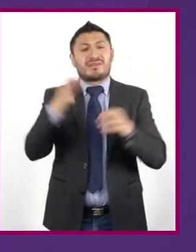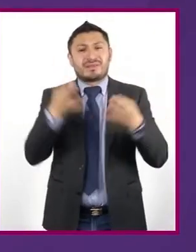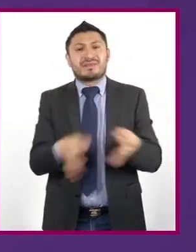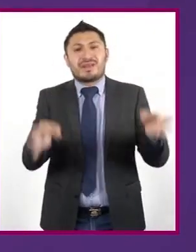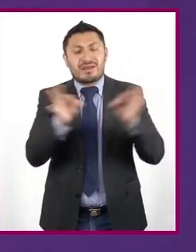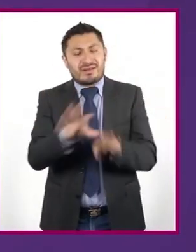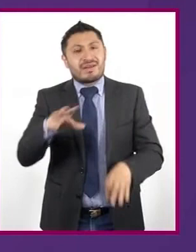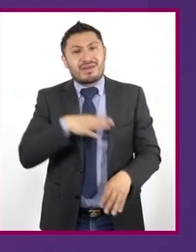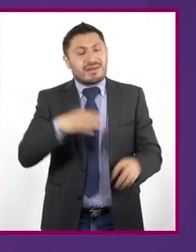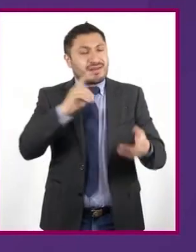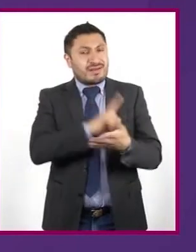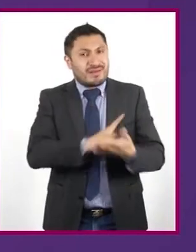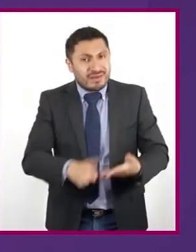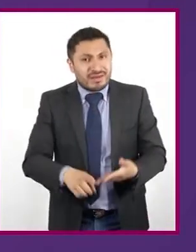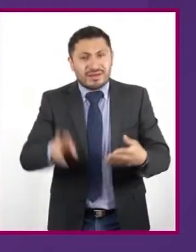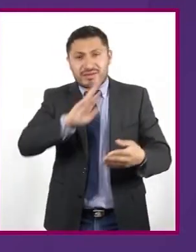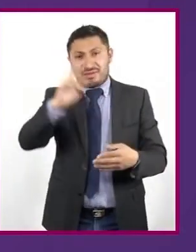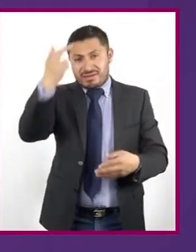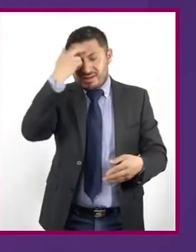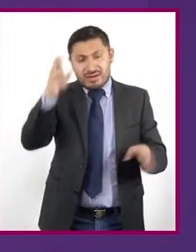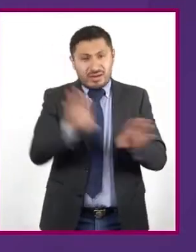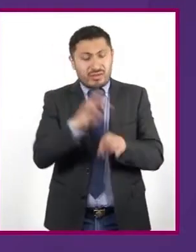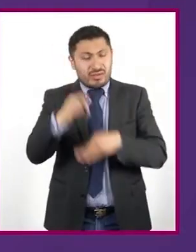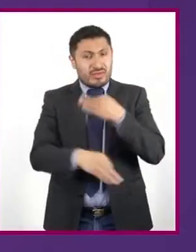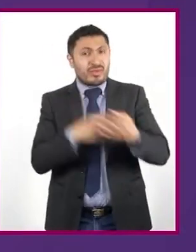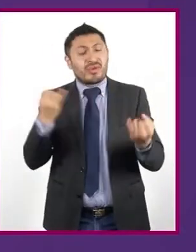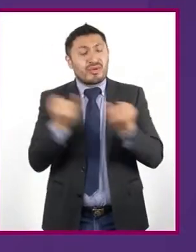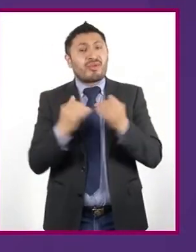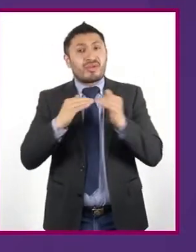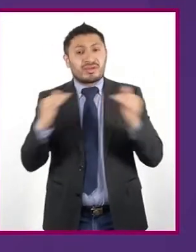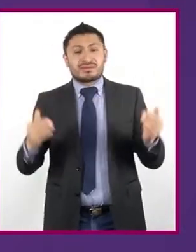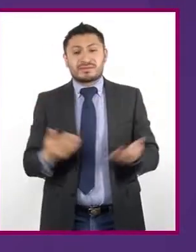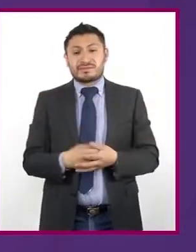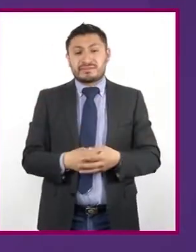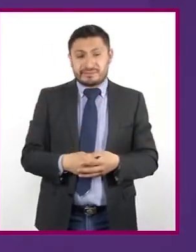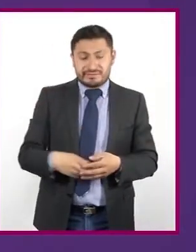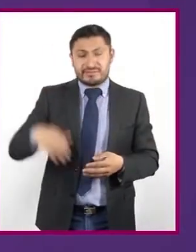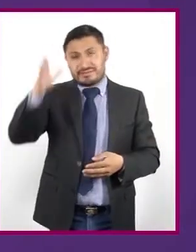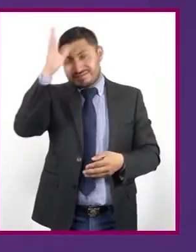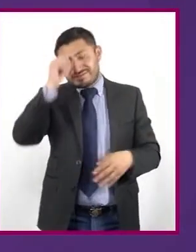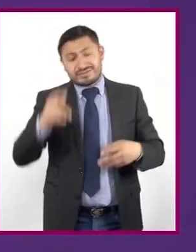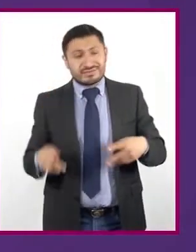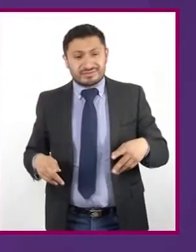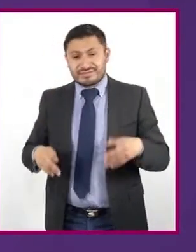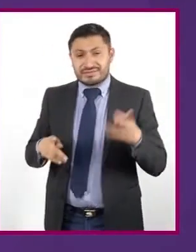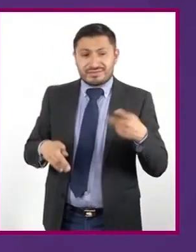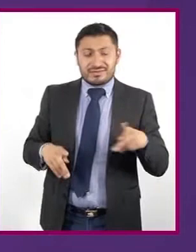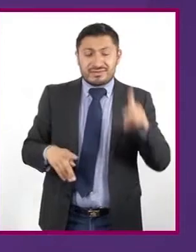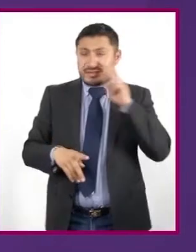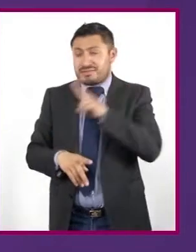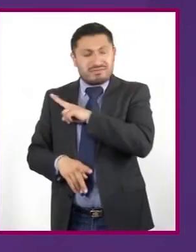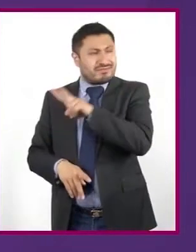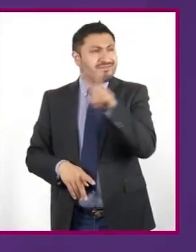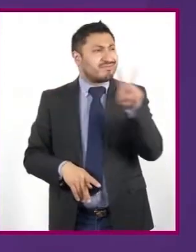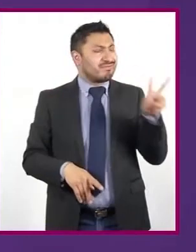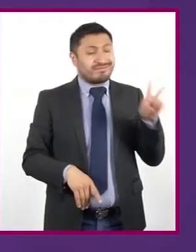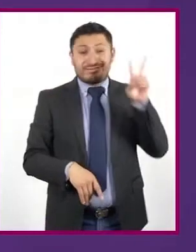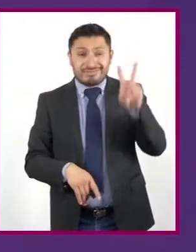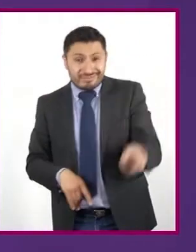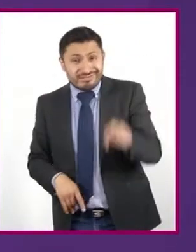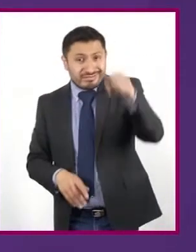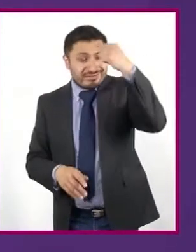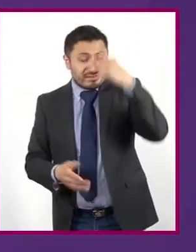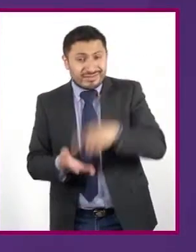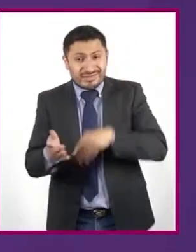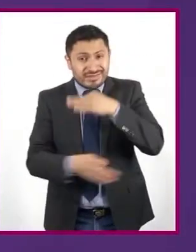es que tenemos el derecho a ser reconocidos como iguales. De acuerdo, pero voltea a tu alrededor y dime si en la realidad crees que